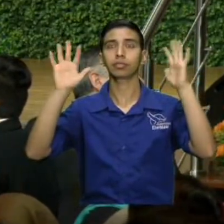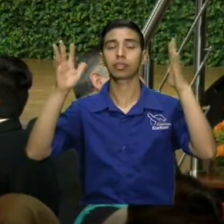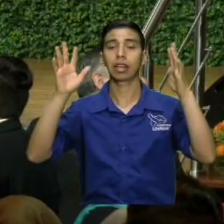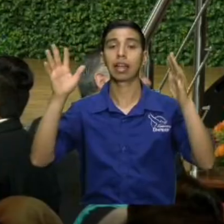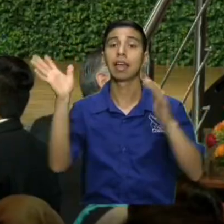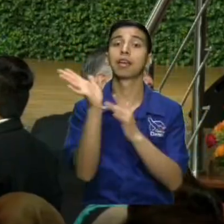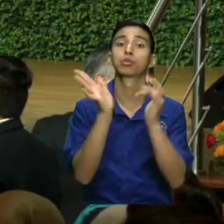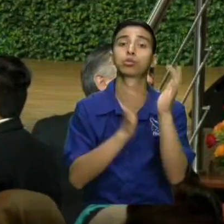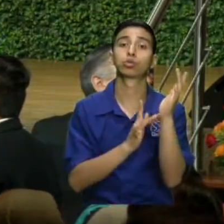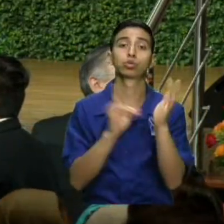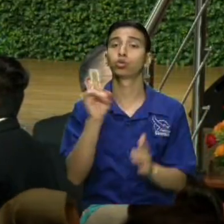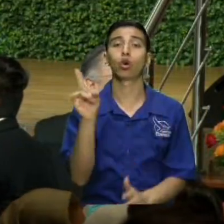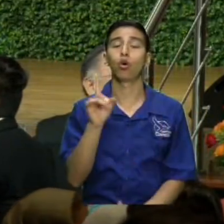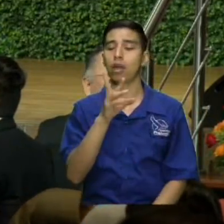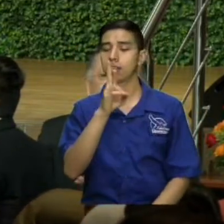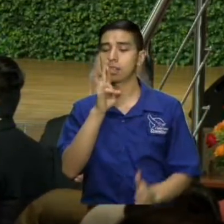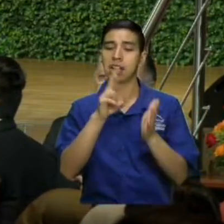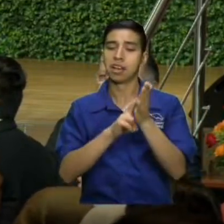Jesús.